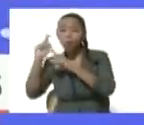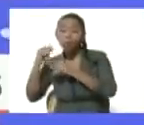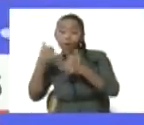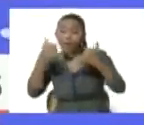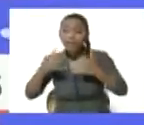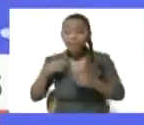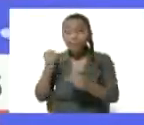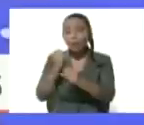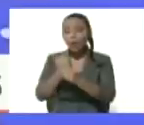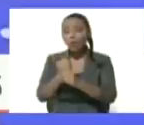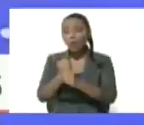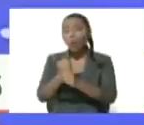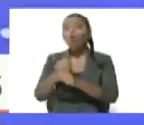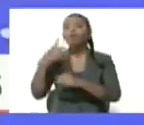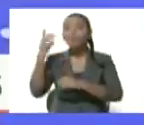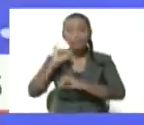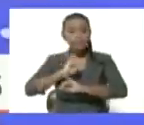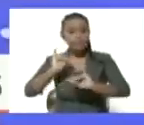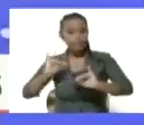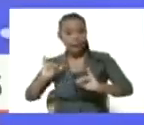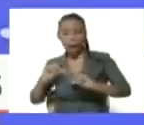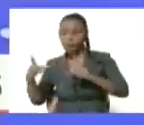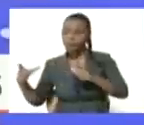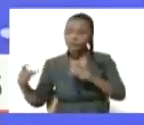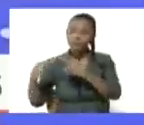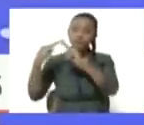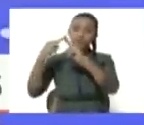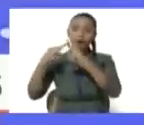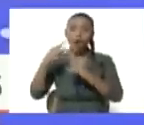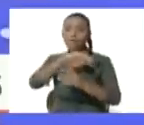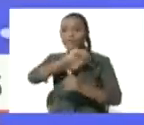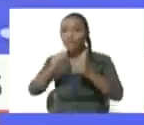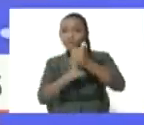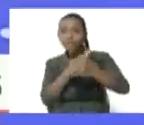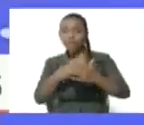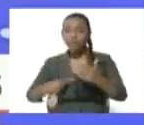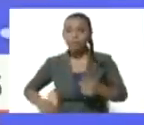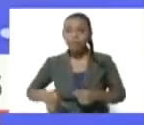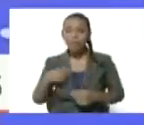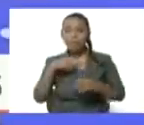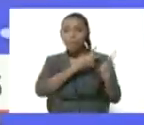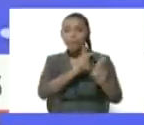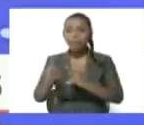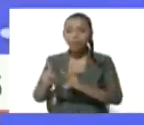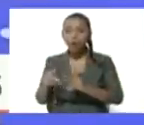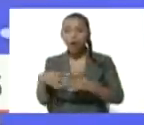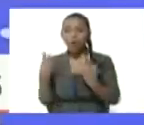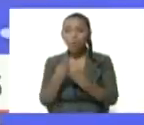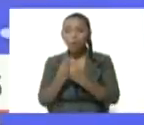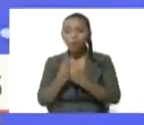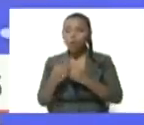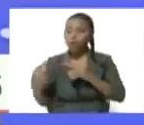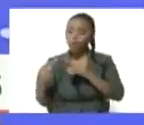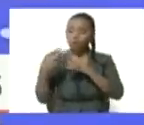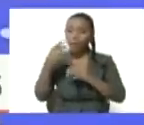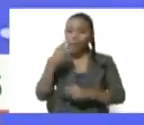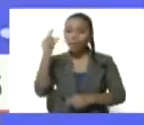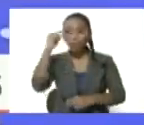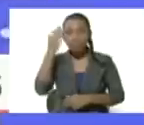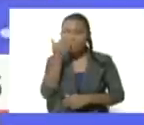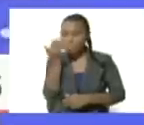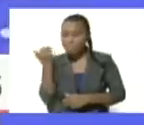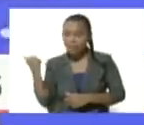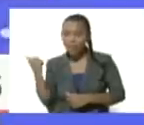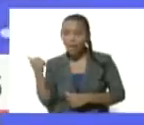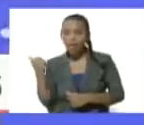algunos encuentros con el ministro de Planificación, con el vicepresidente de Planificación, con el compañero Reverol, nos vimos en días pasados,